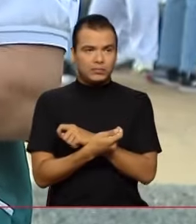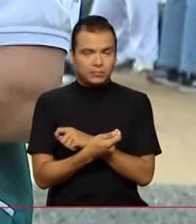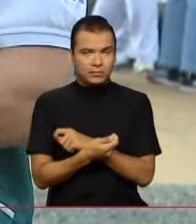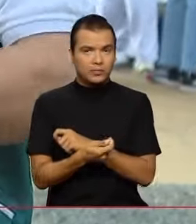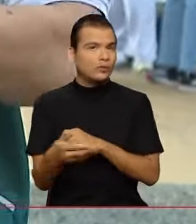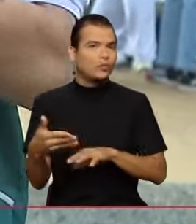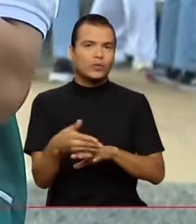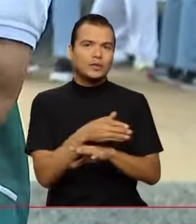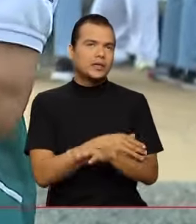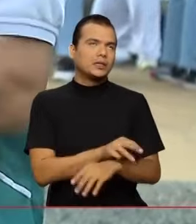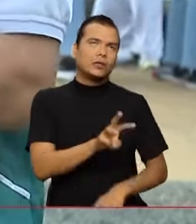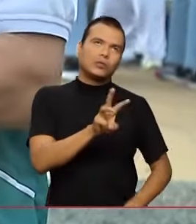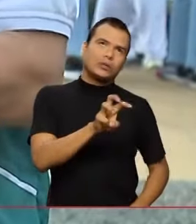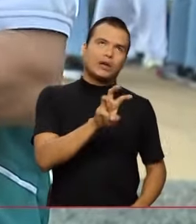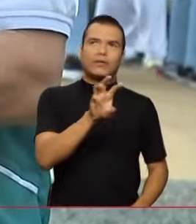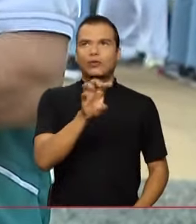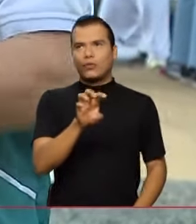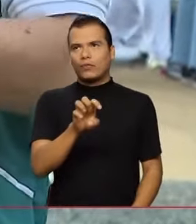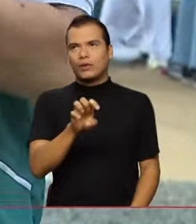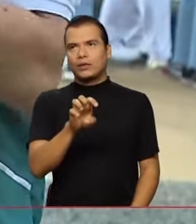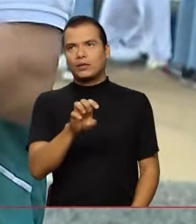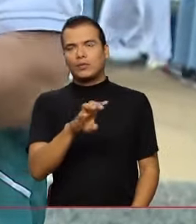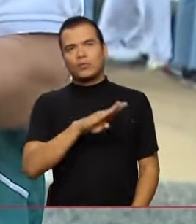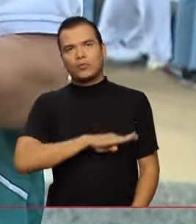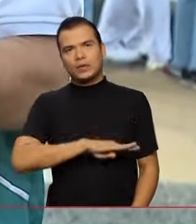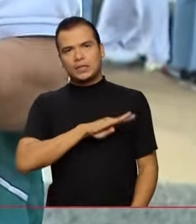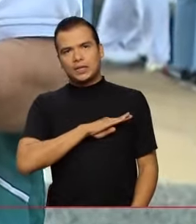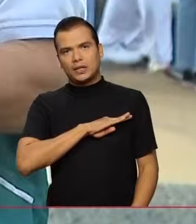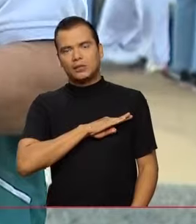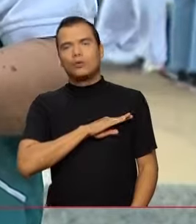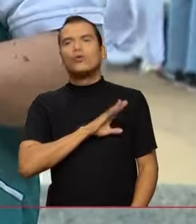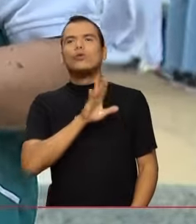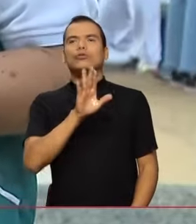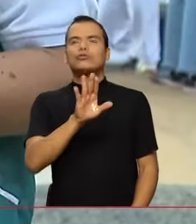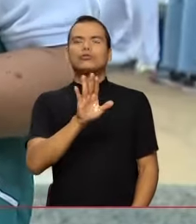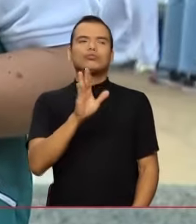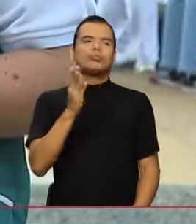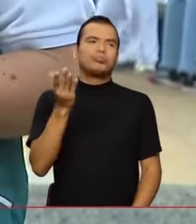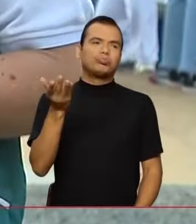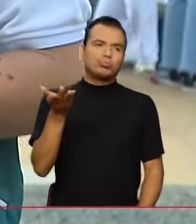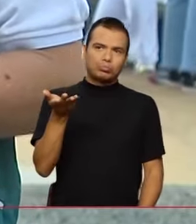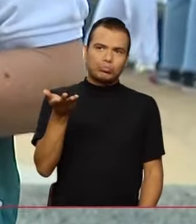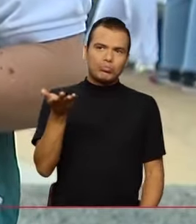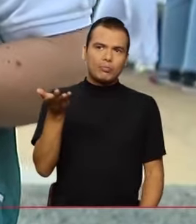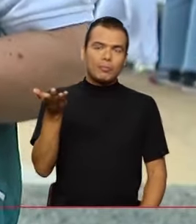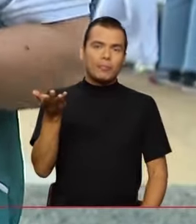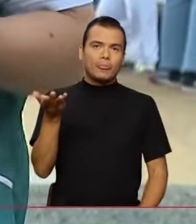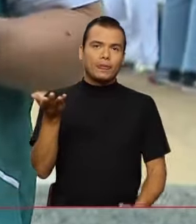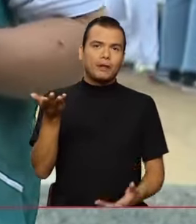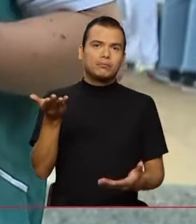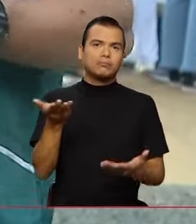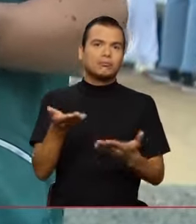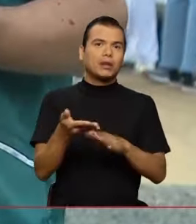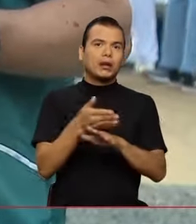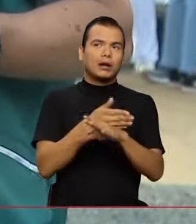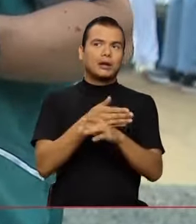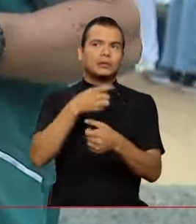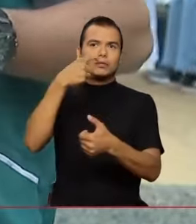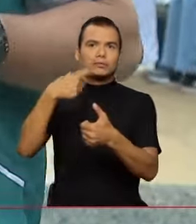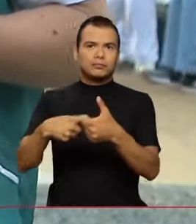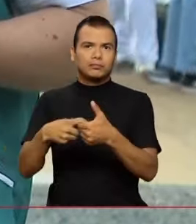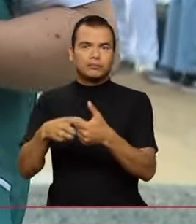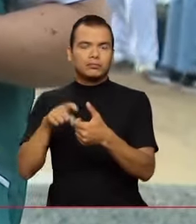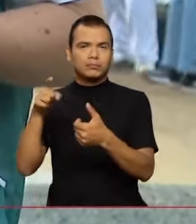formación profesional en ocupaciones y oficios que ha desarrollado el SENA. Que en el SENA hoy no era obligatorio. No es